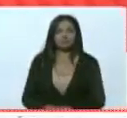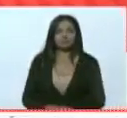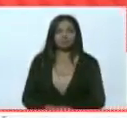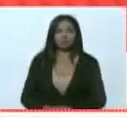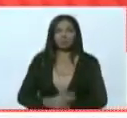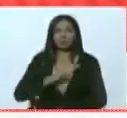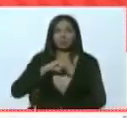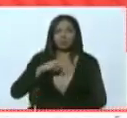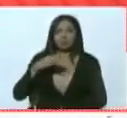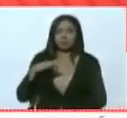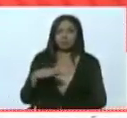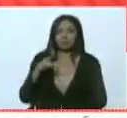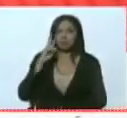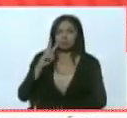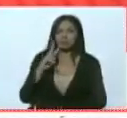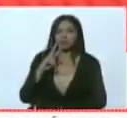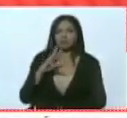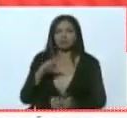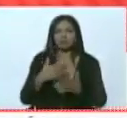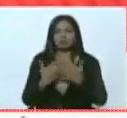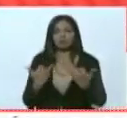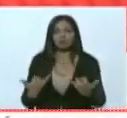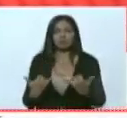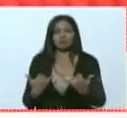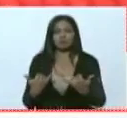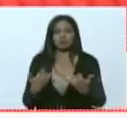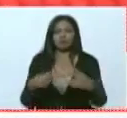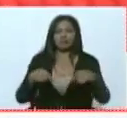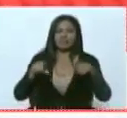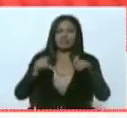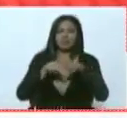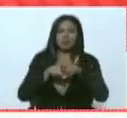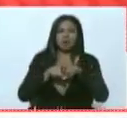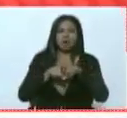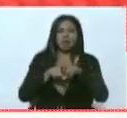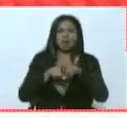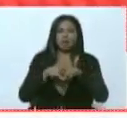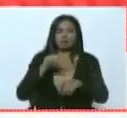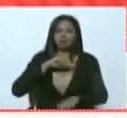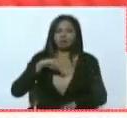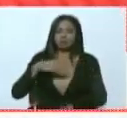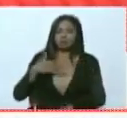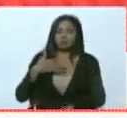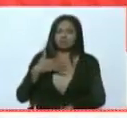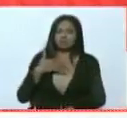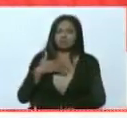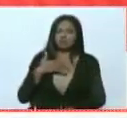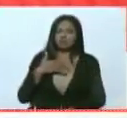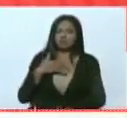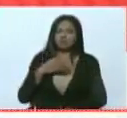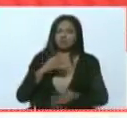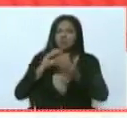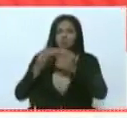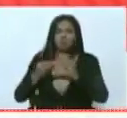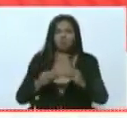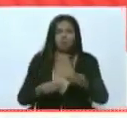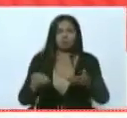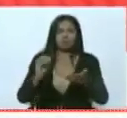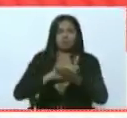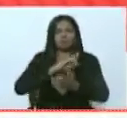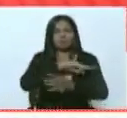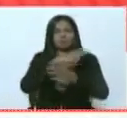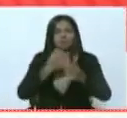Nosotros estamos en este momento en una situación de reorganización de fuerza.